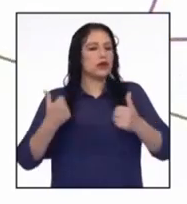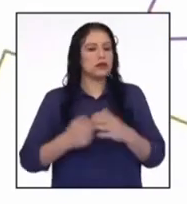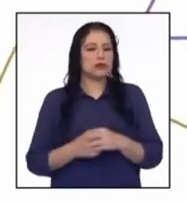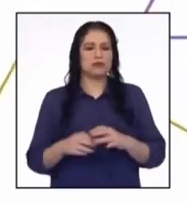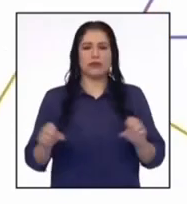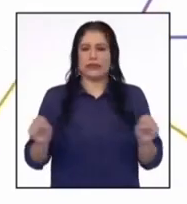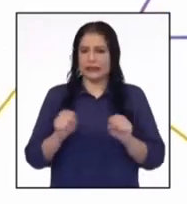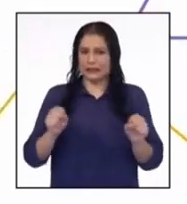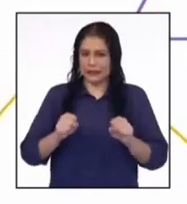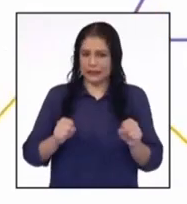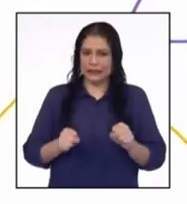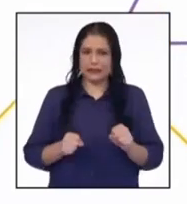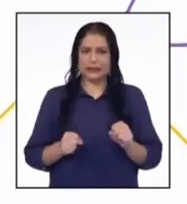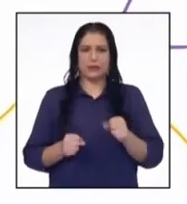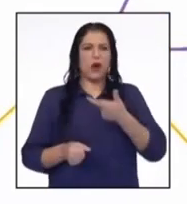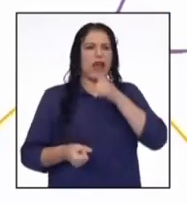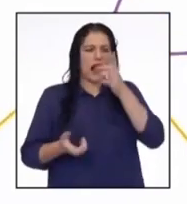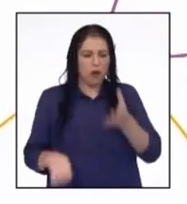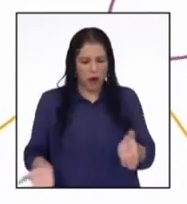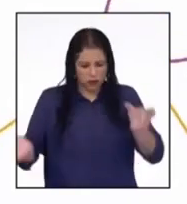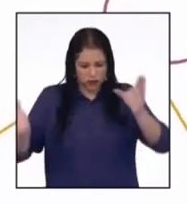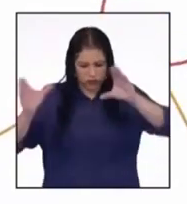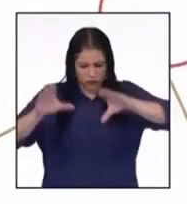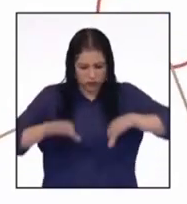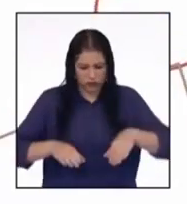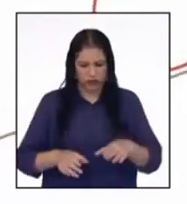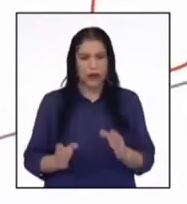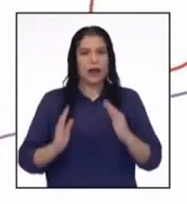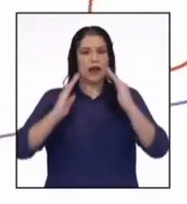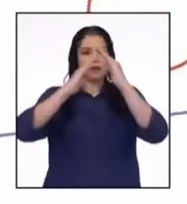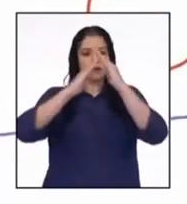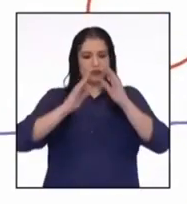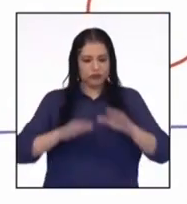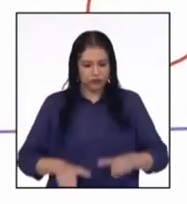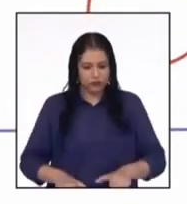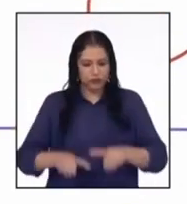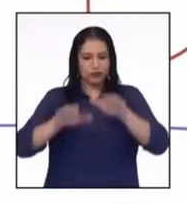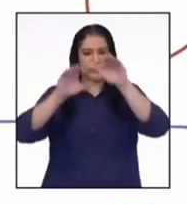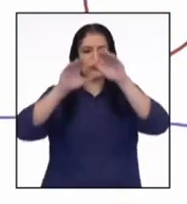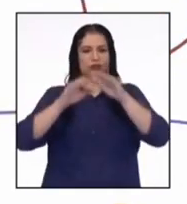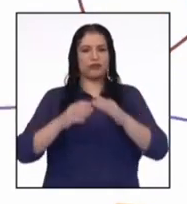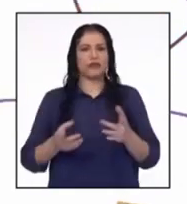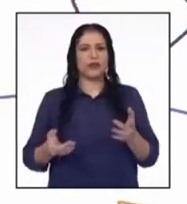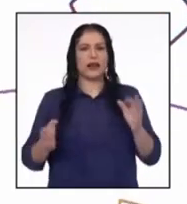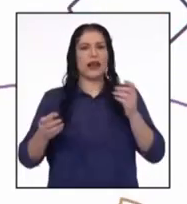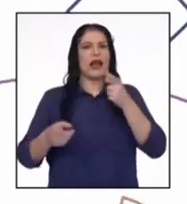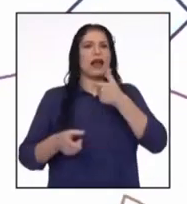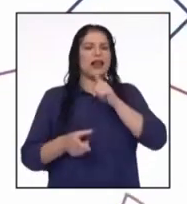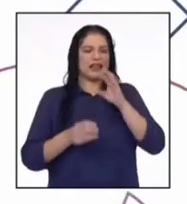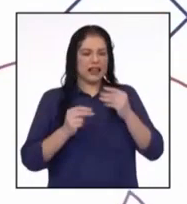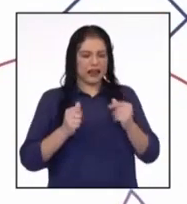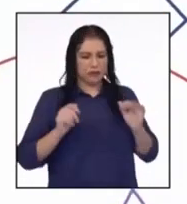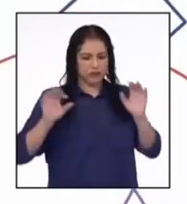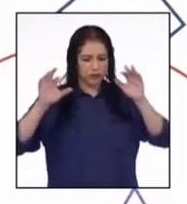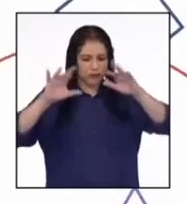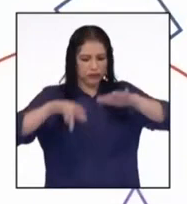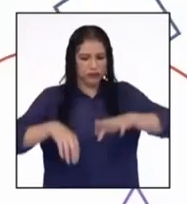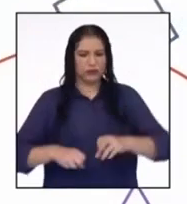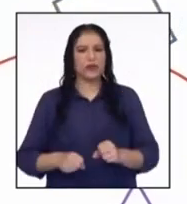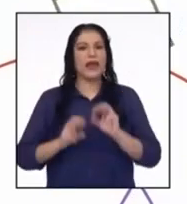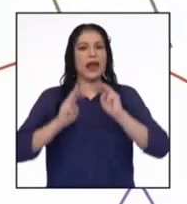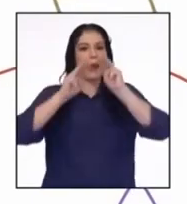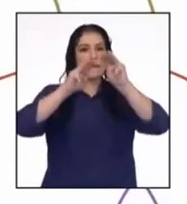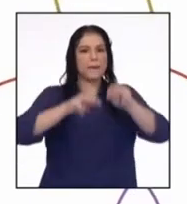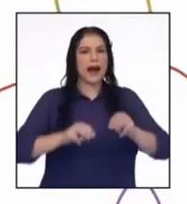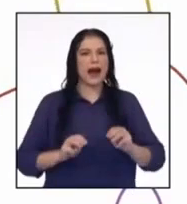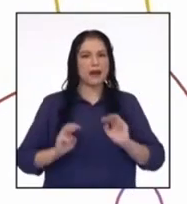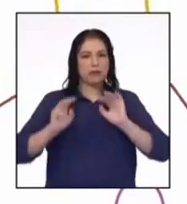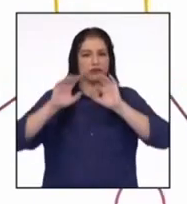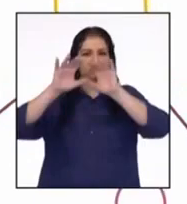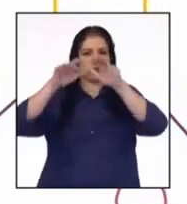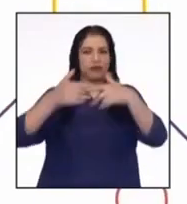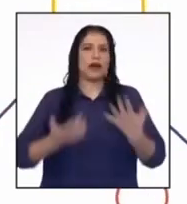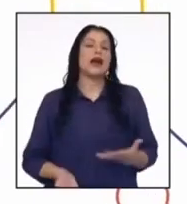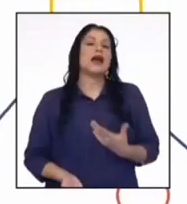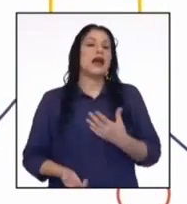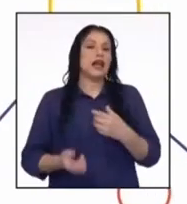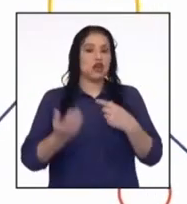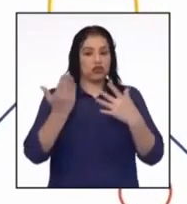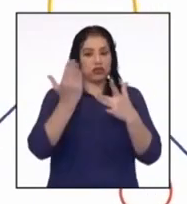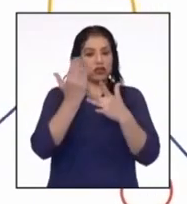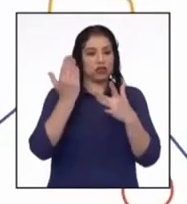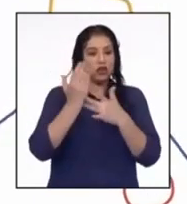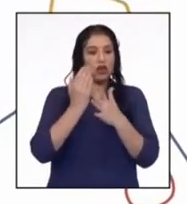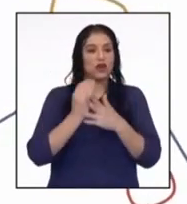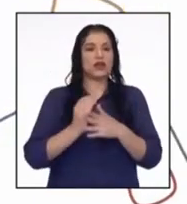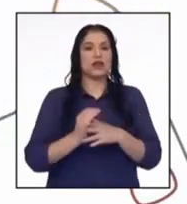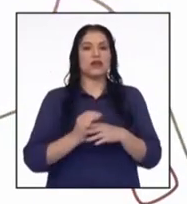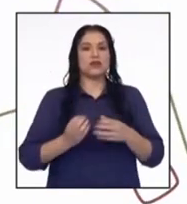el sismo, el huaico, la inundación, el deslizamiento y el tsunami. Y los tecnológicos son el incendio urbano,